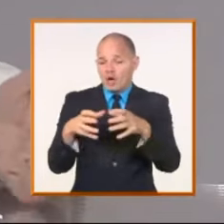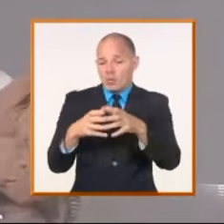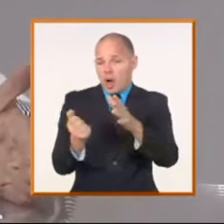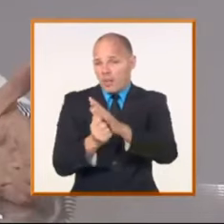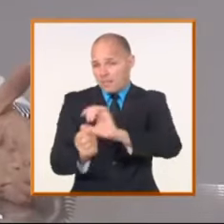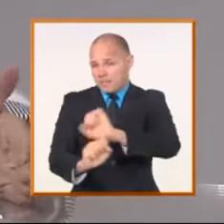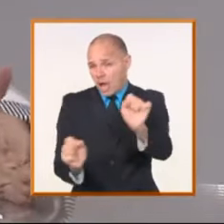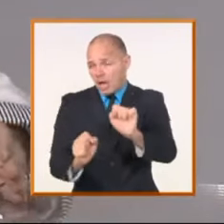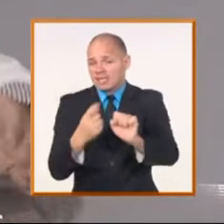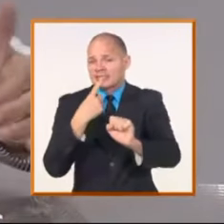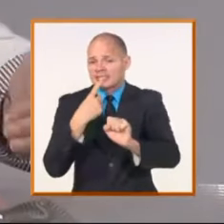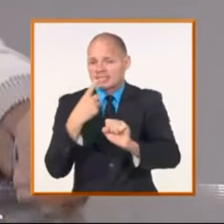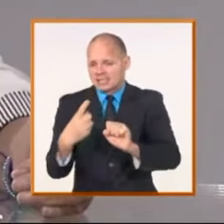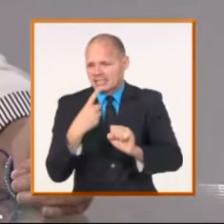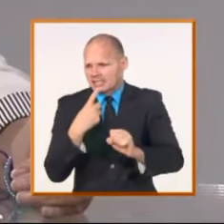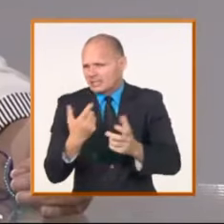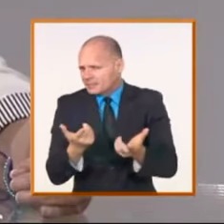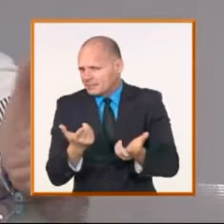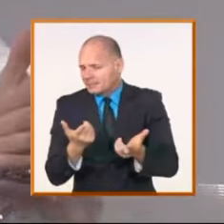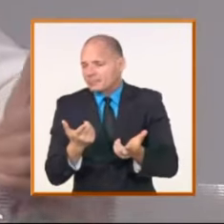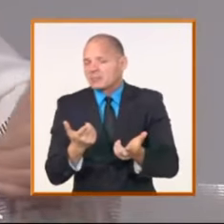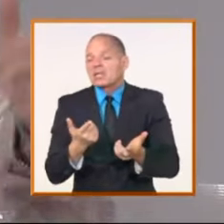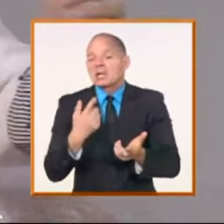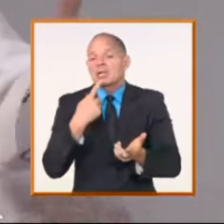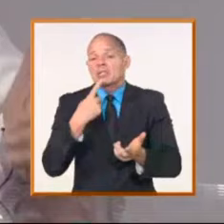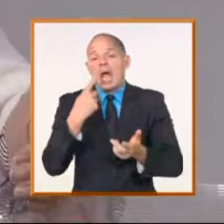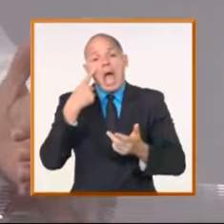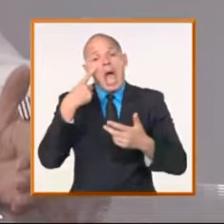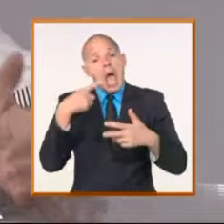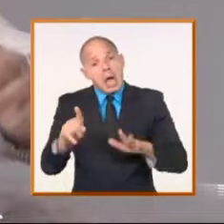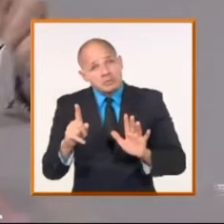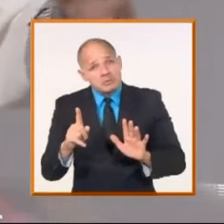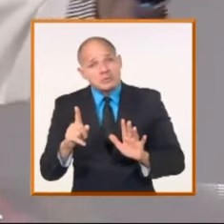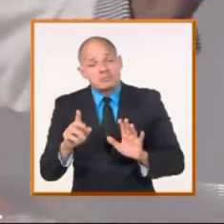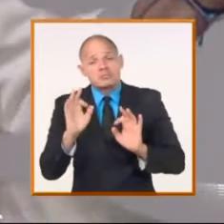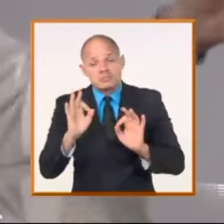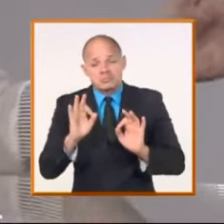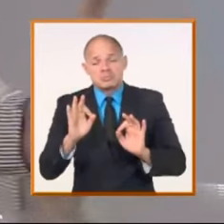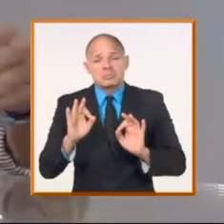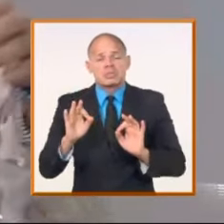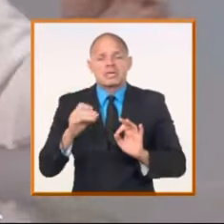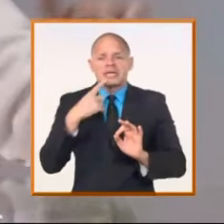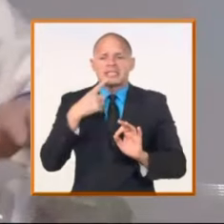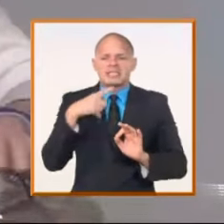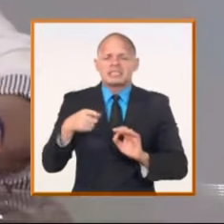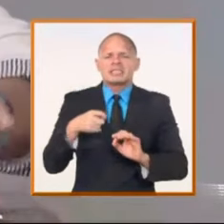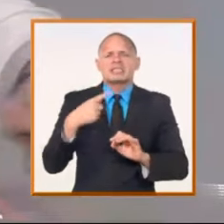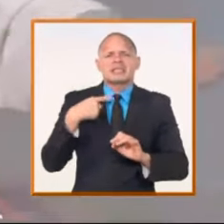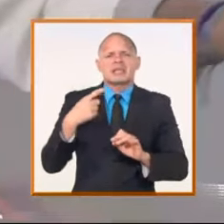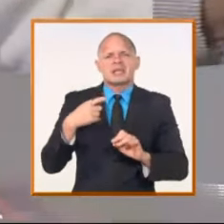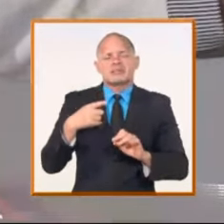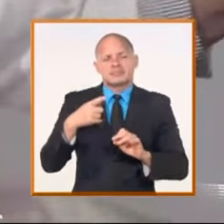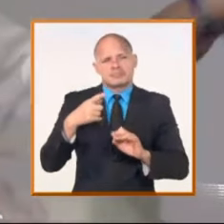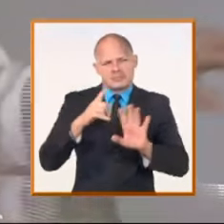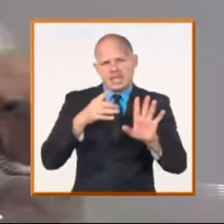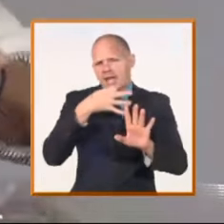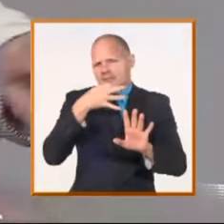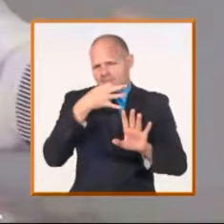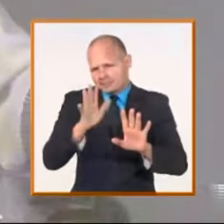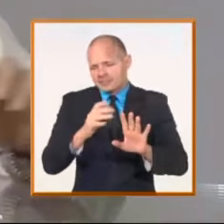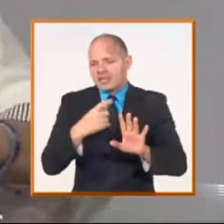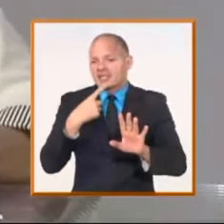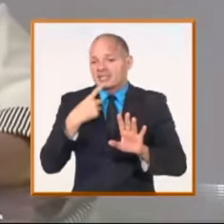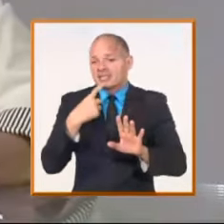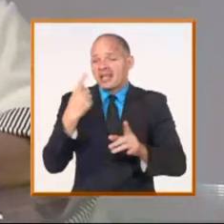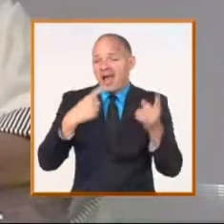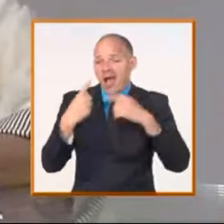puede mantenerse, porque este es el pretexto, si matan, y ya voy a terminar, a todos los